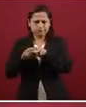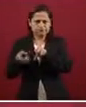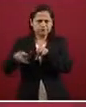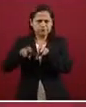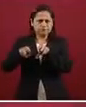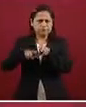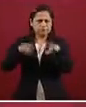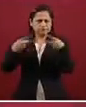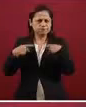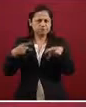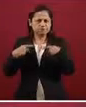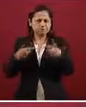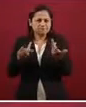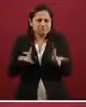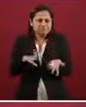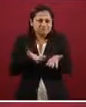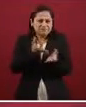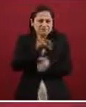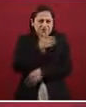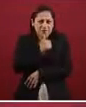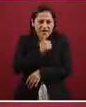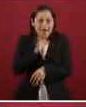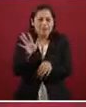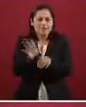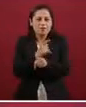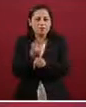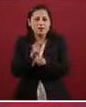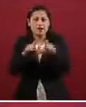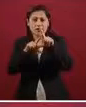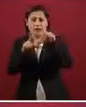todas las líneas están concesionadas.